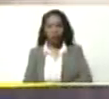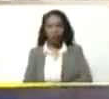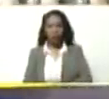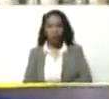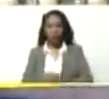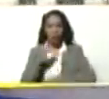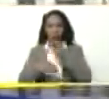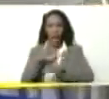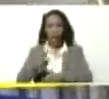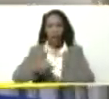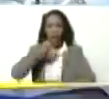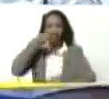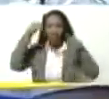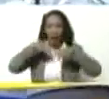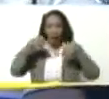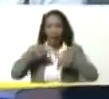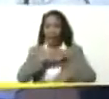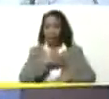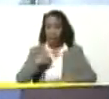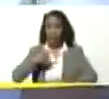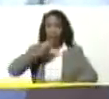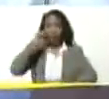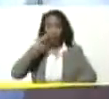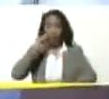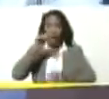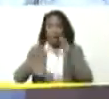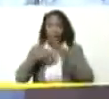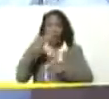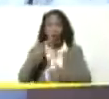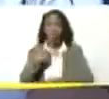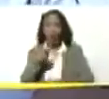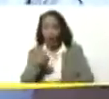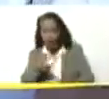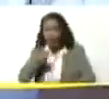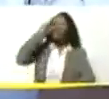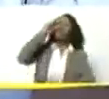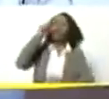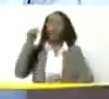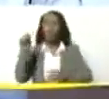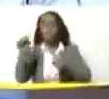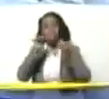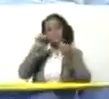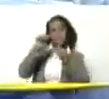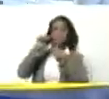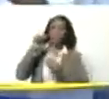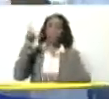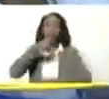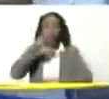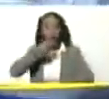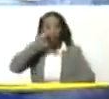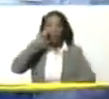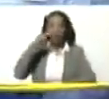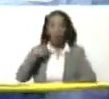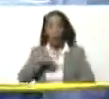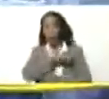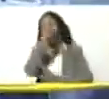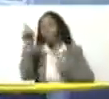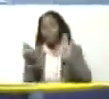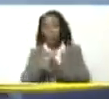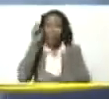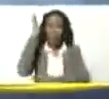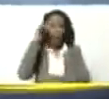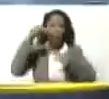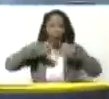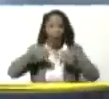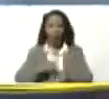Hecho un cafecito aquí. ¿Quieren un café? Porque después del guamazo que me metí ya, necesito un café para poder completar la jornada de